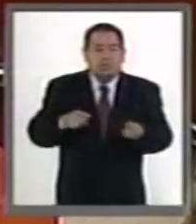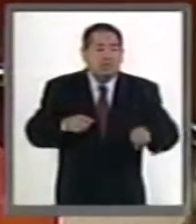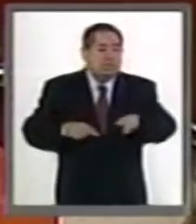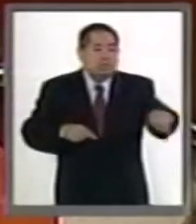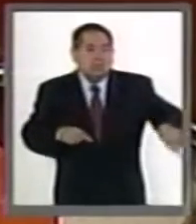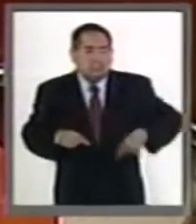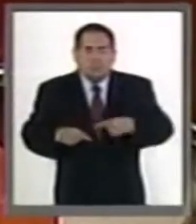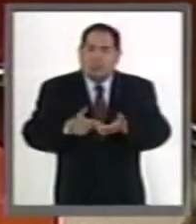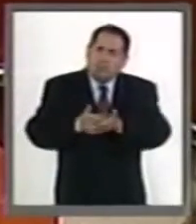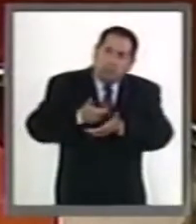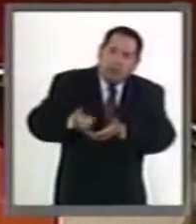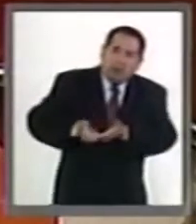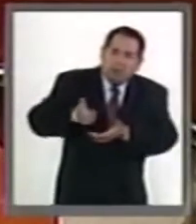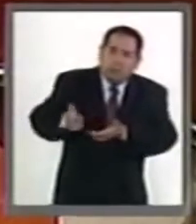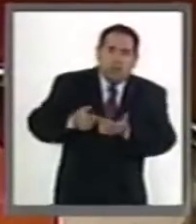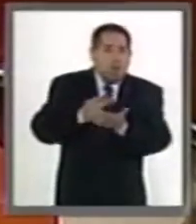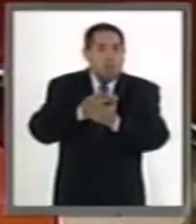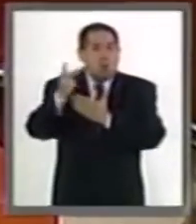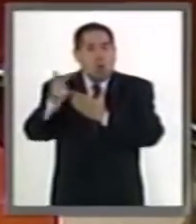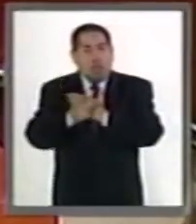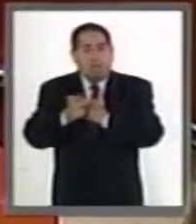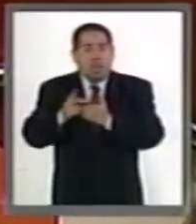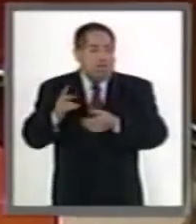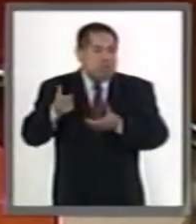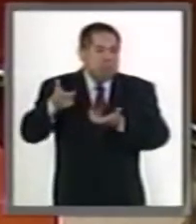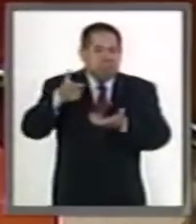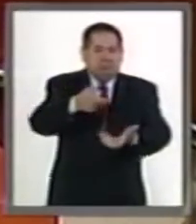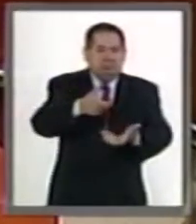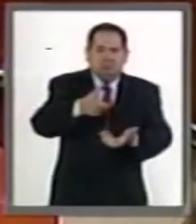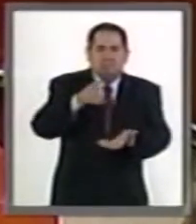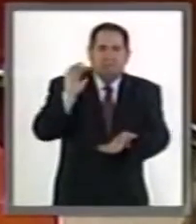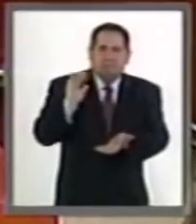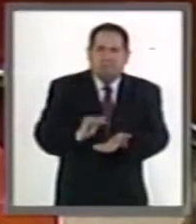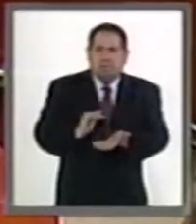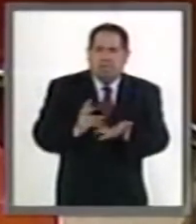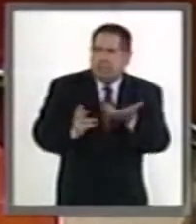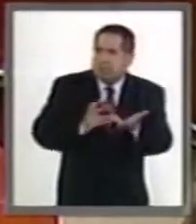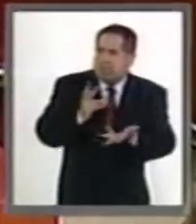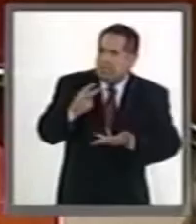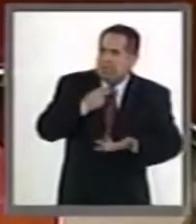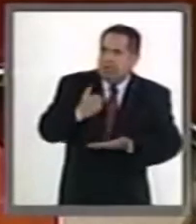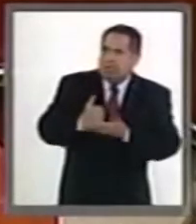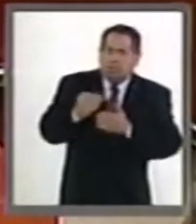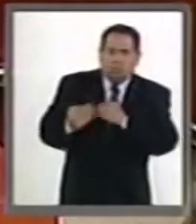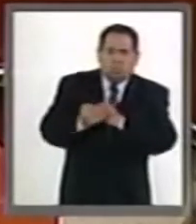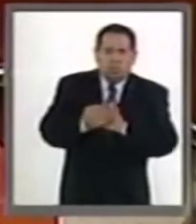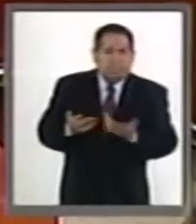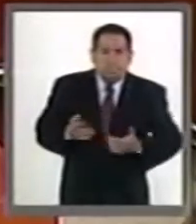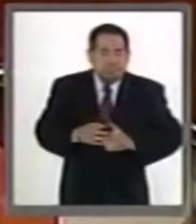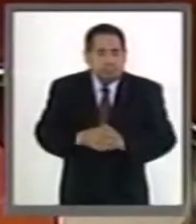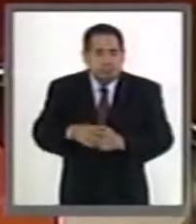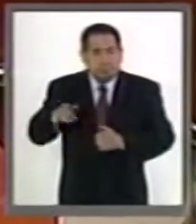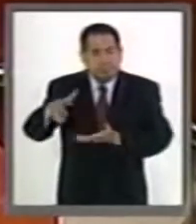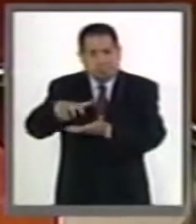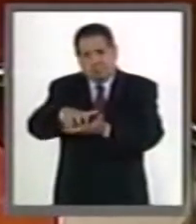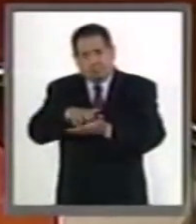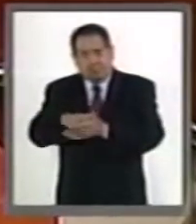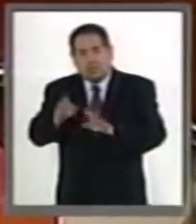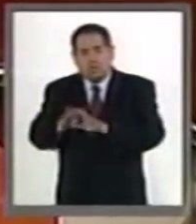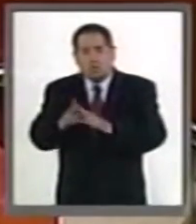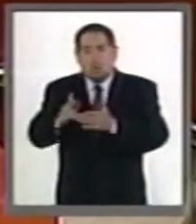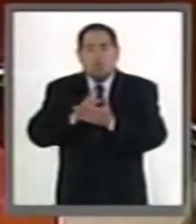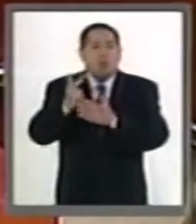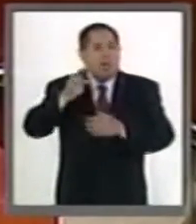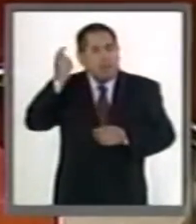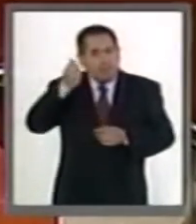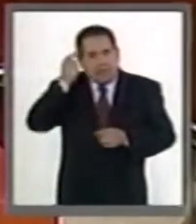social y a los programas cuya afectación es directa a los más necesitados. El obsequio gubernamental es la disminución en programa de